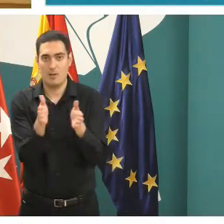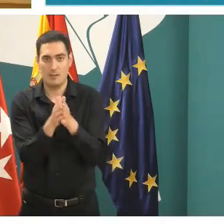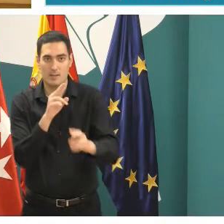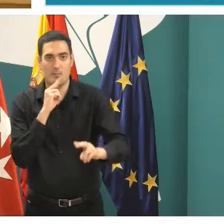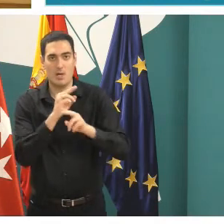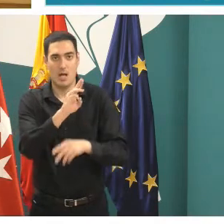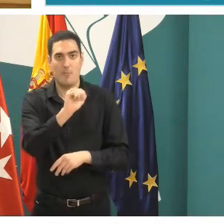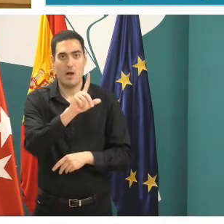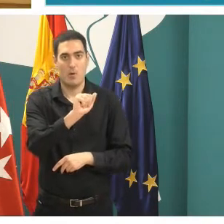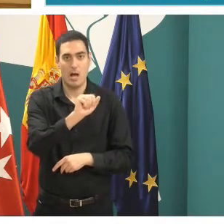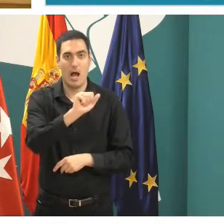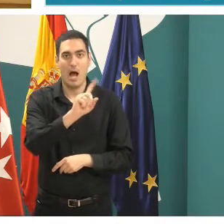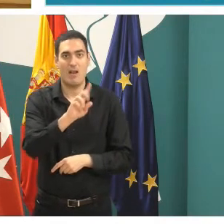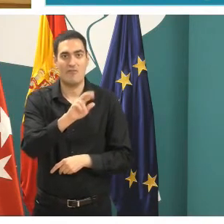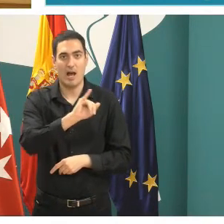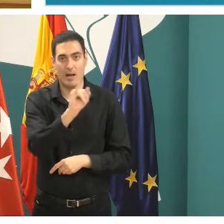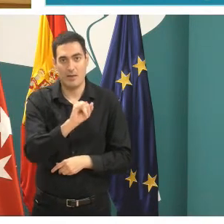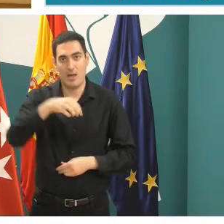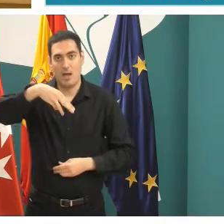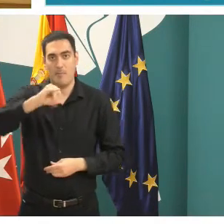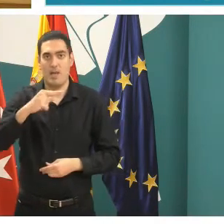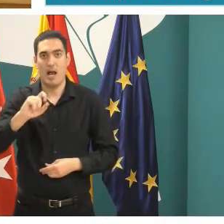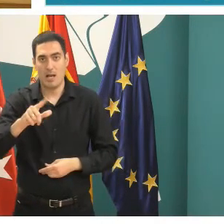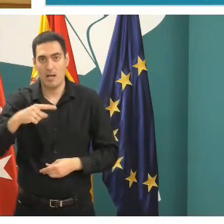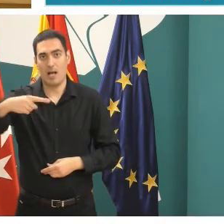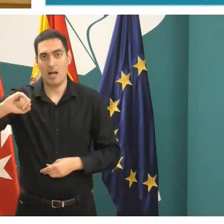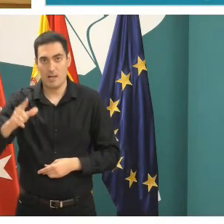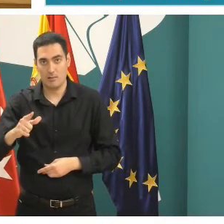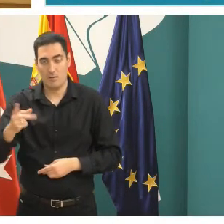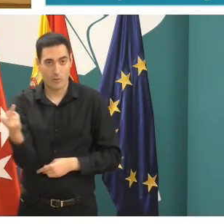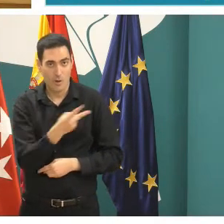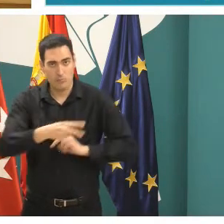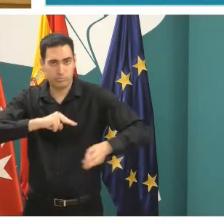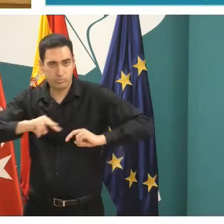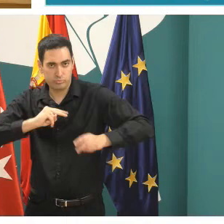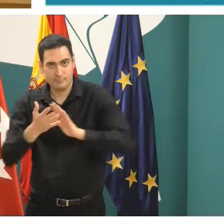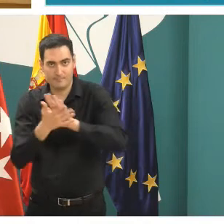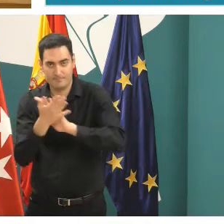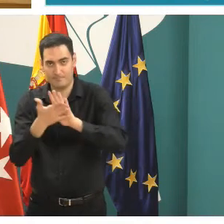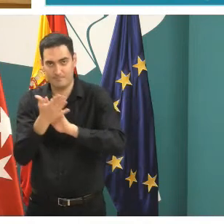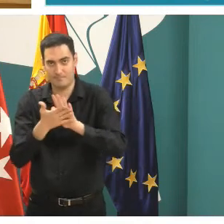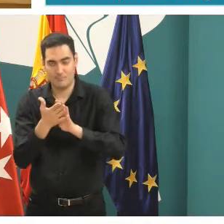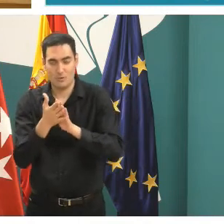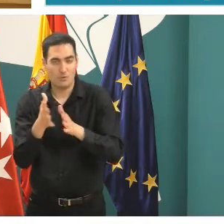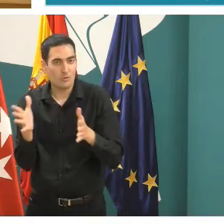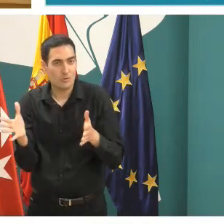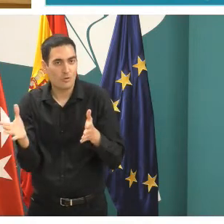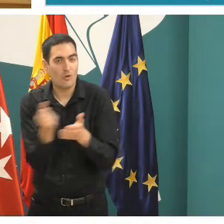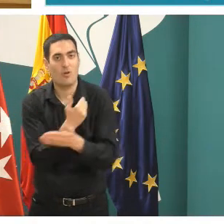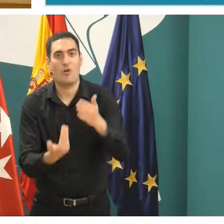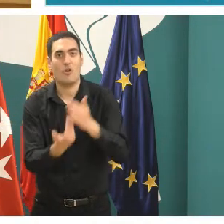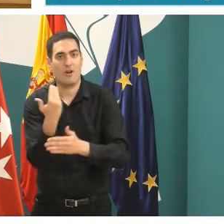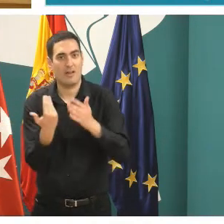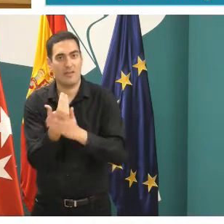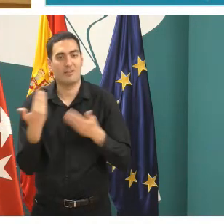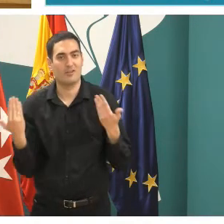Paula Álvarez y Miguel Gil, que, bueno, pues van a estar traduciendo a lengua de signos todas las jornadas.